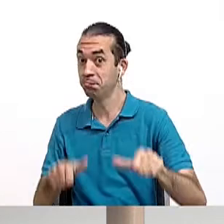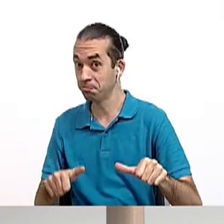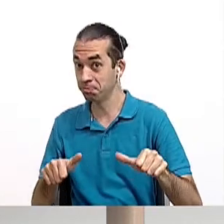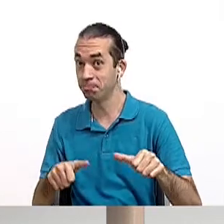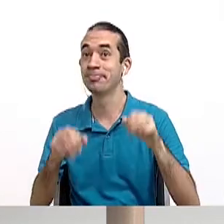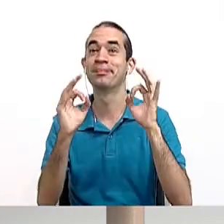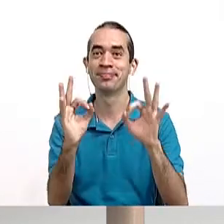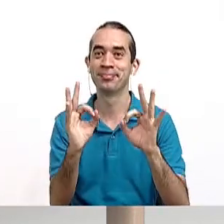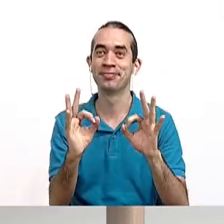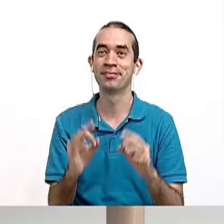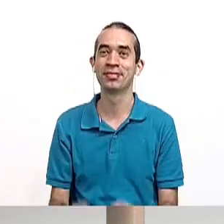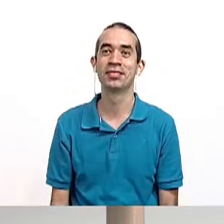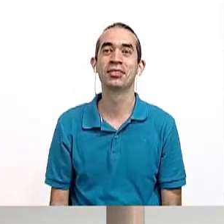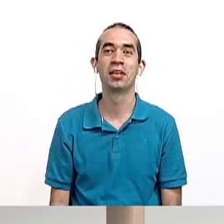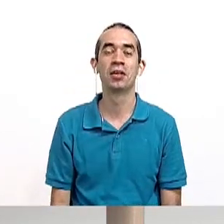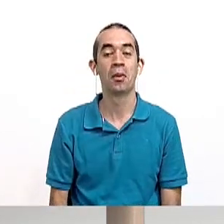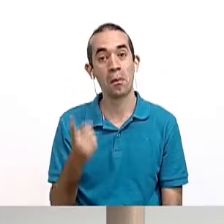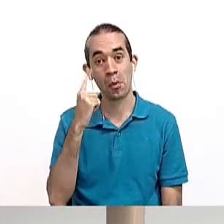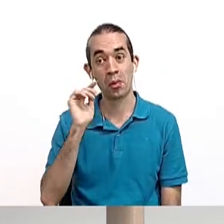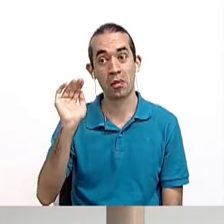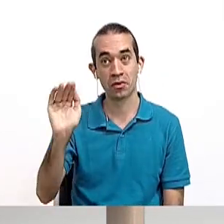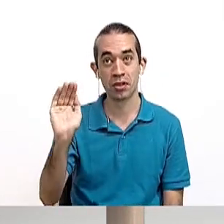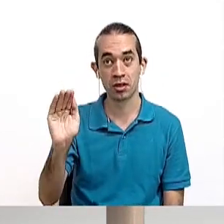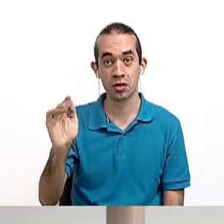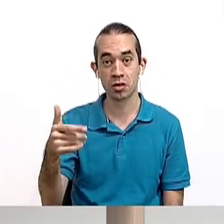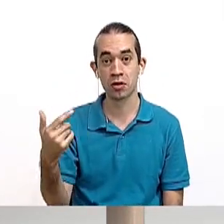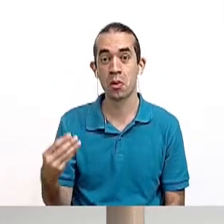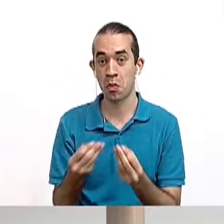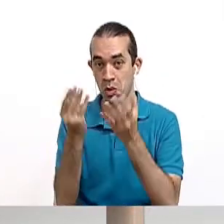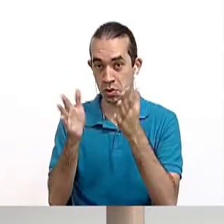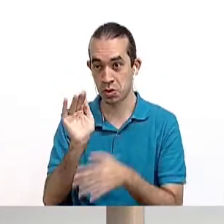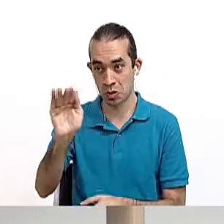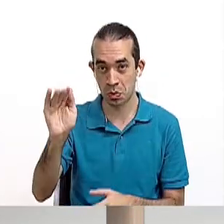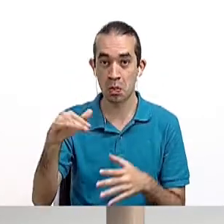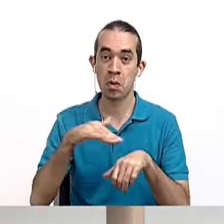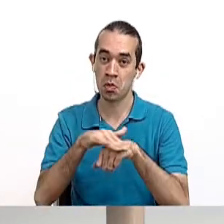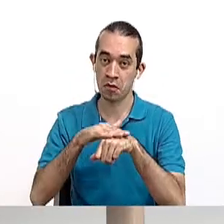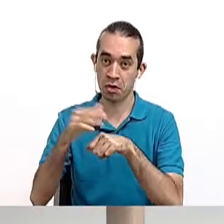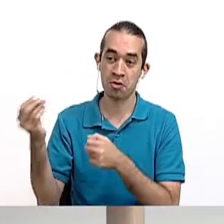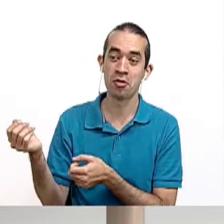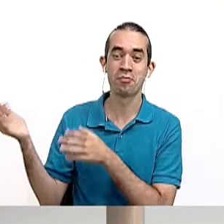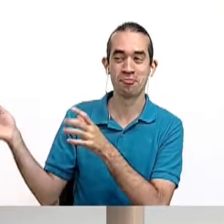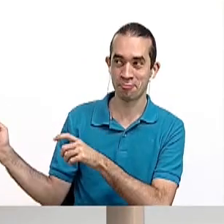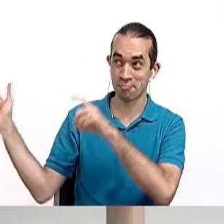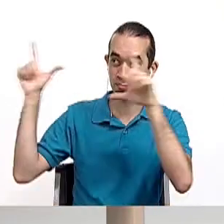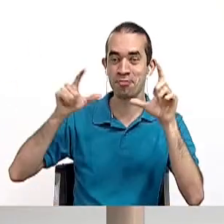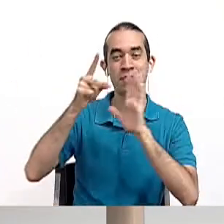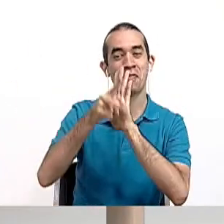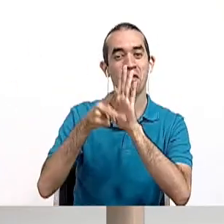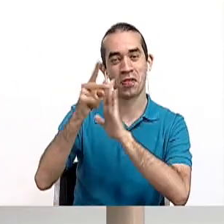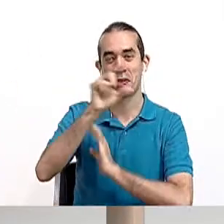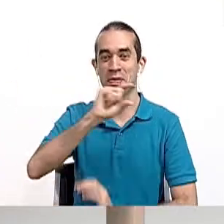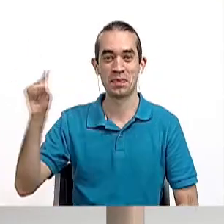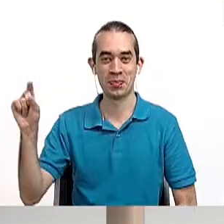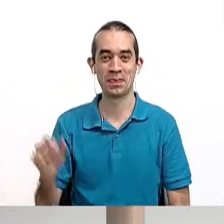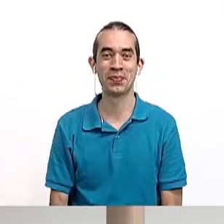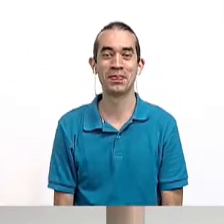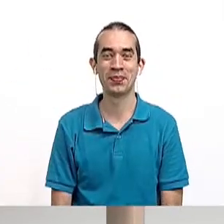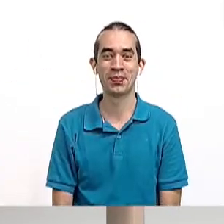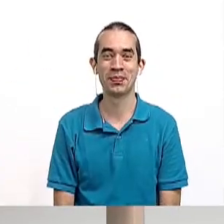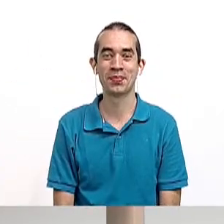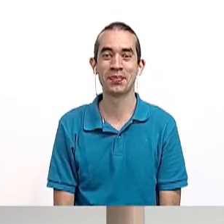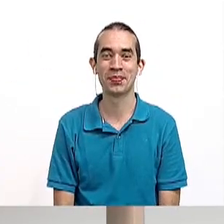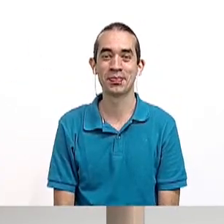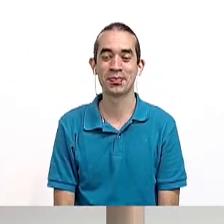Sí. Entonces vamos a decirle a nuestro productor que por favor nos envíe el video de la semana.